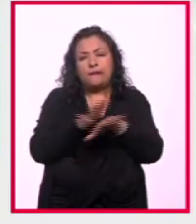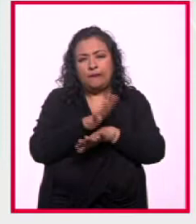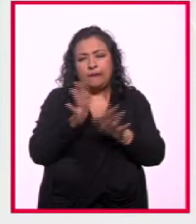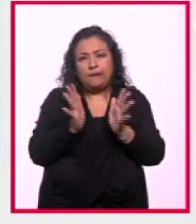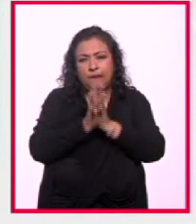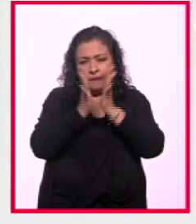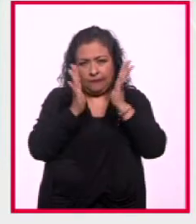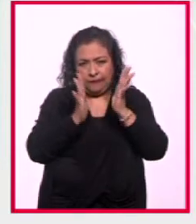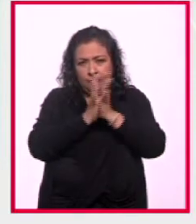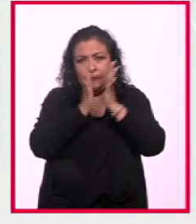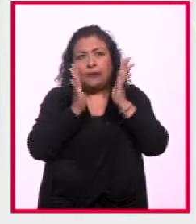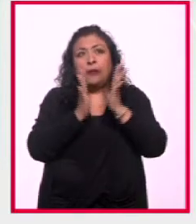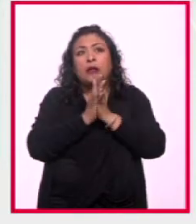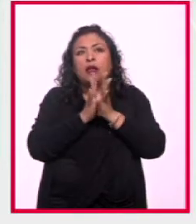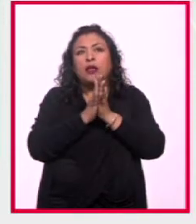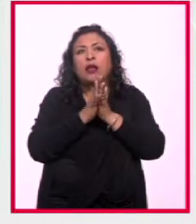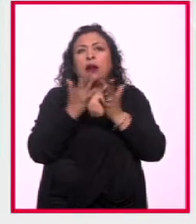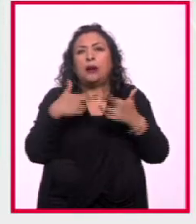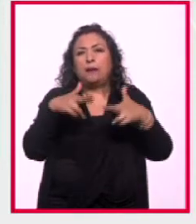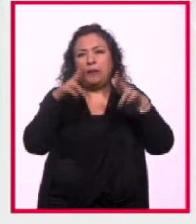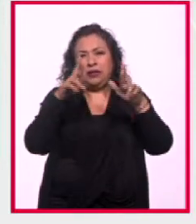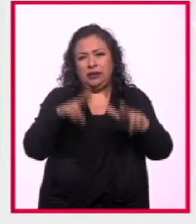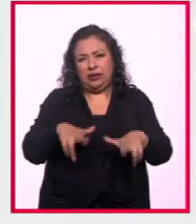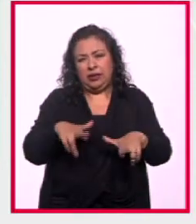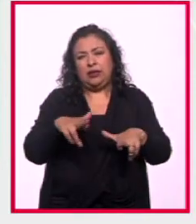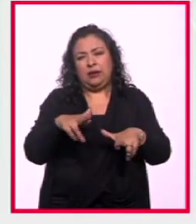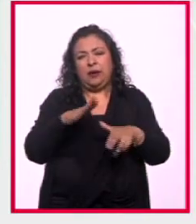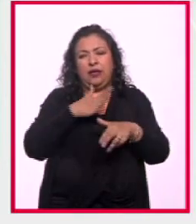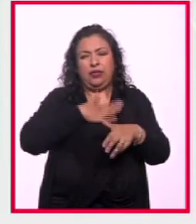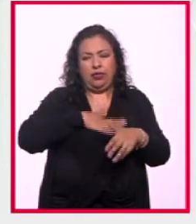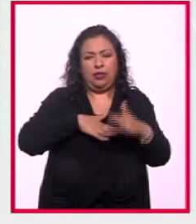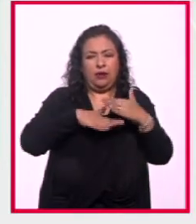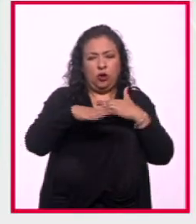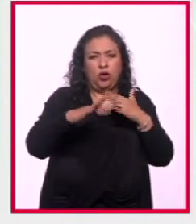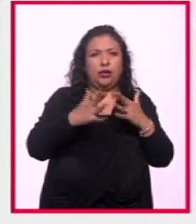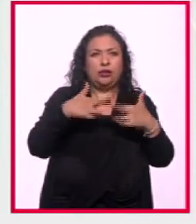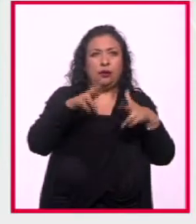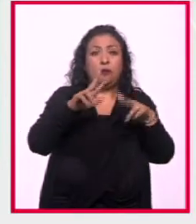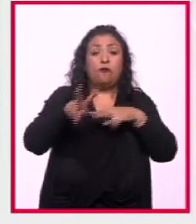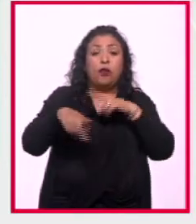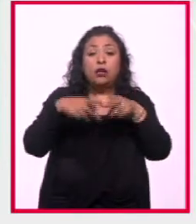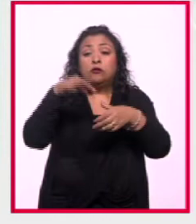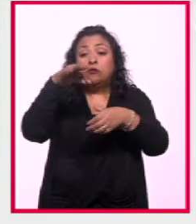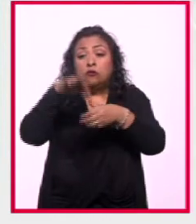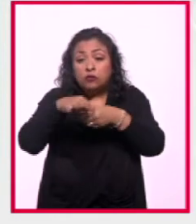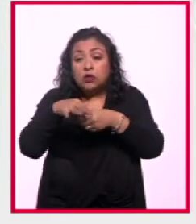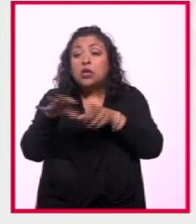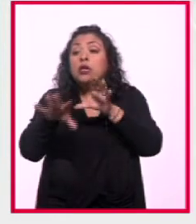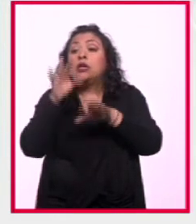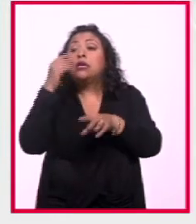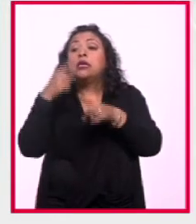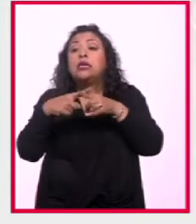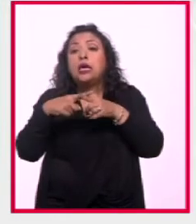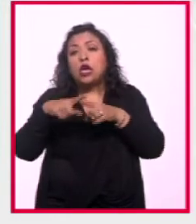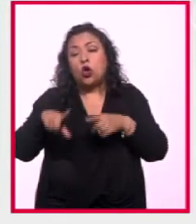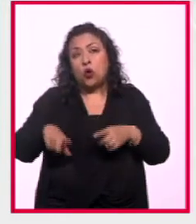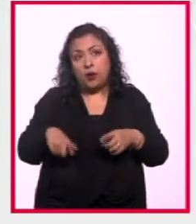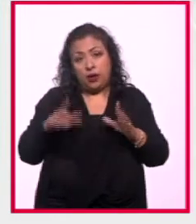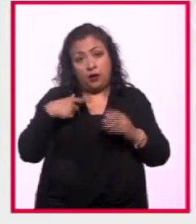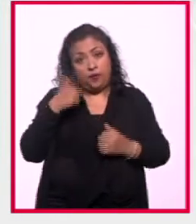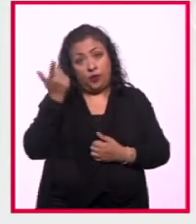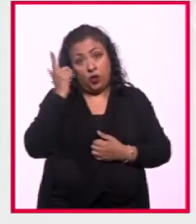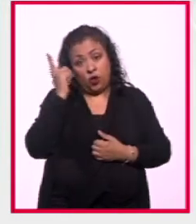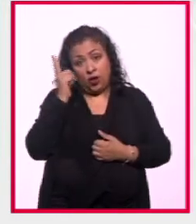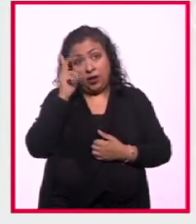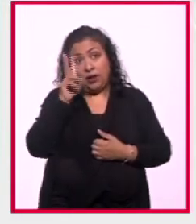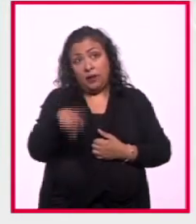participación representativa la democracia representativa donde tú vas a la urna y escoges a tu gobernante y bueno vos ojalá y